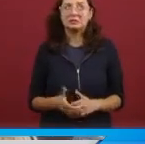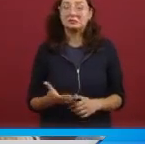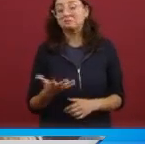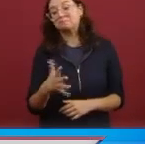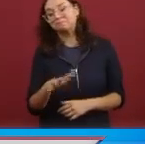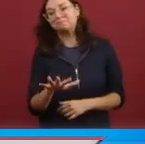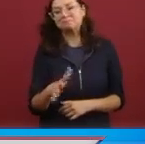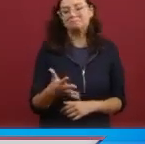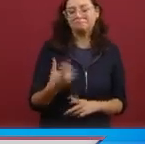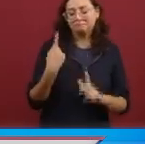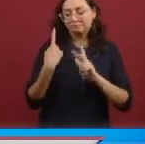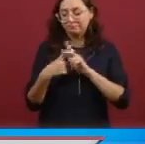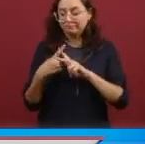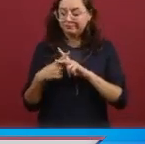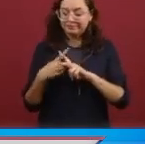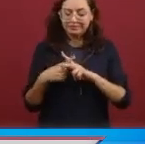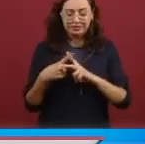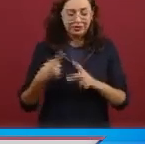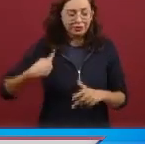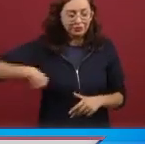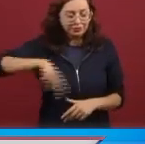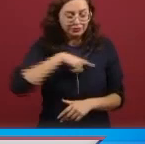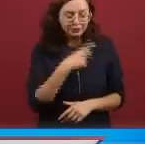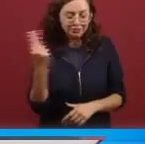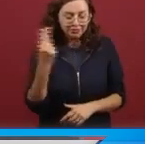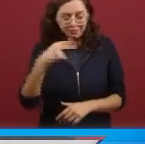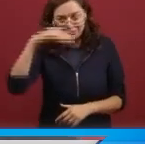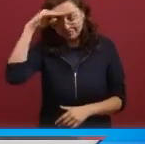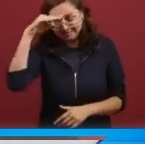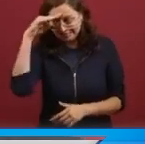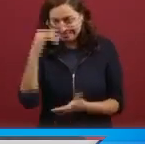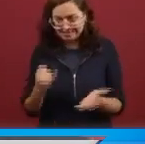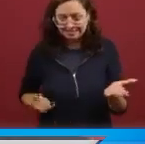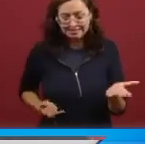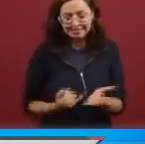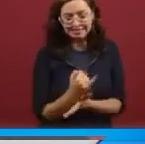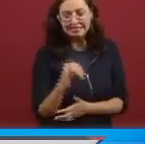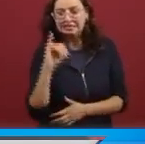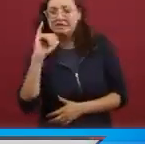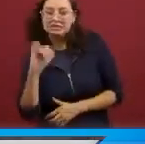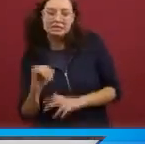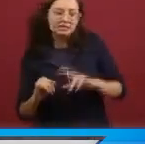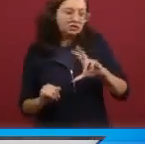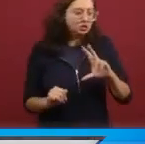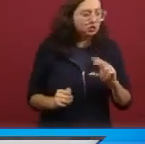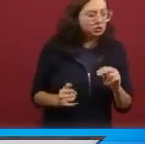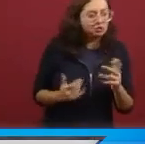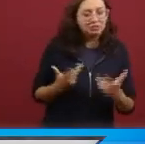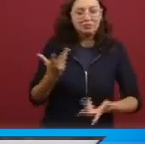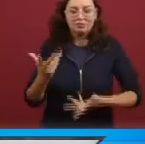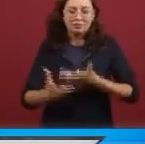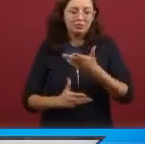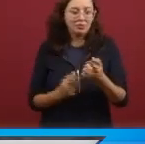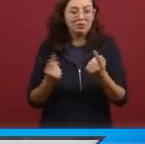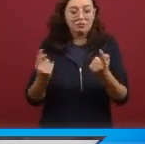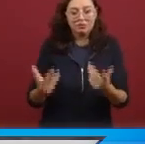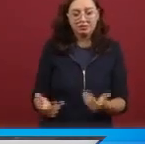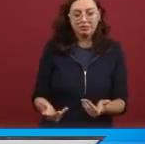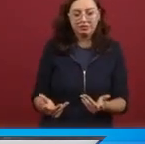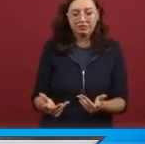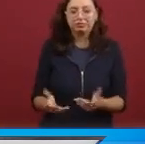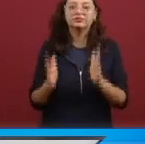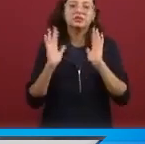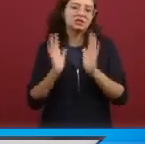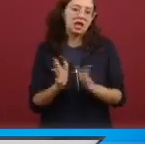Fertimex. Entonces tenemos que decidir qué vamos a hacer sobre este asunto. Se realiza un diagnóstico de